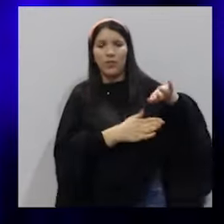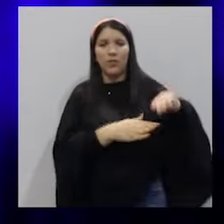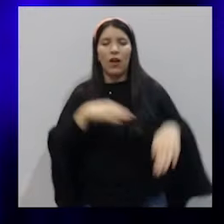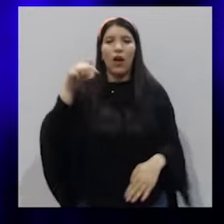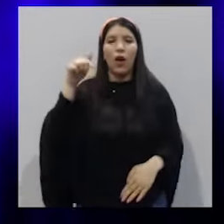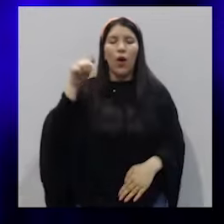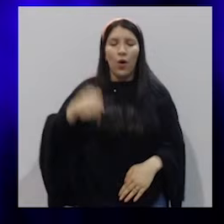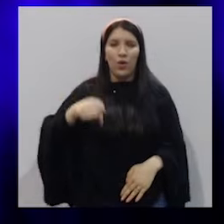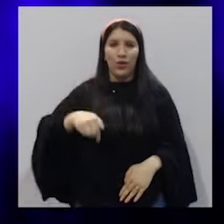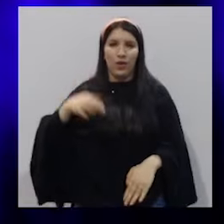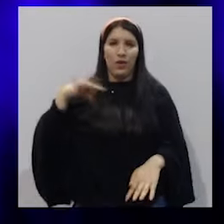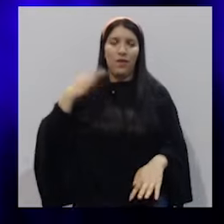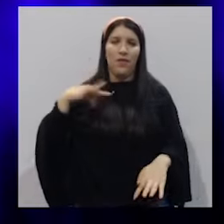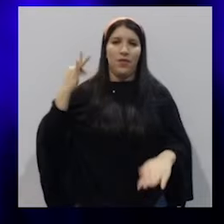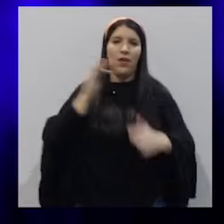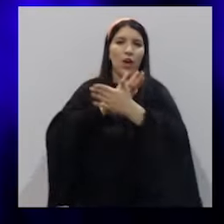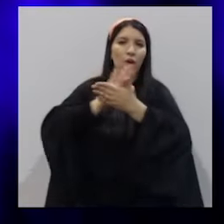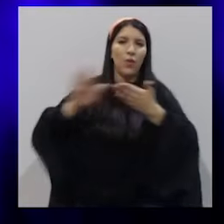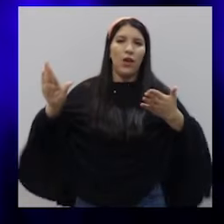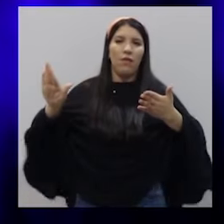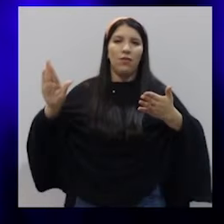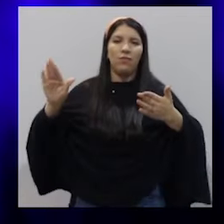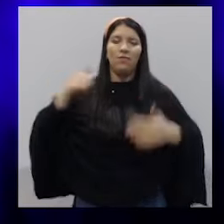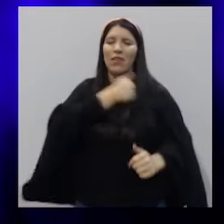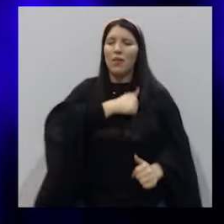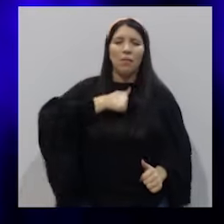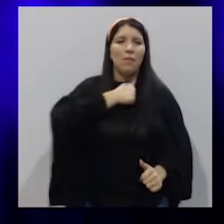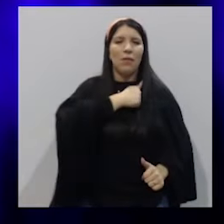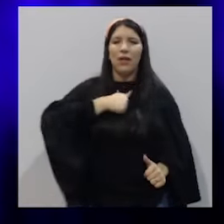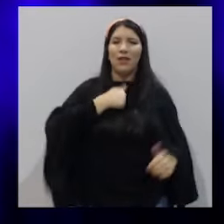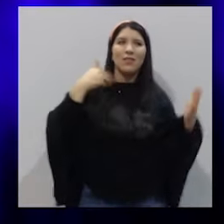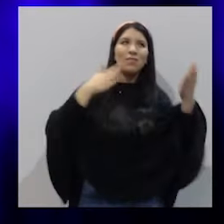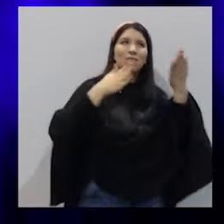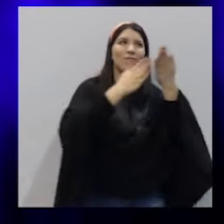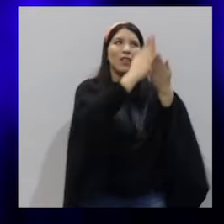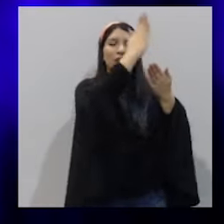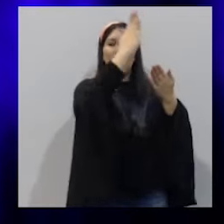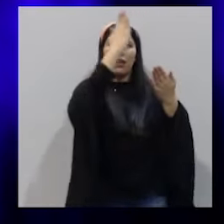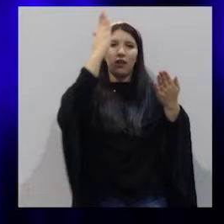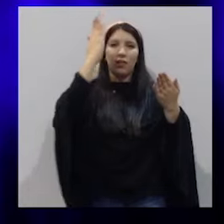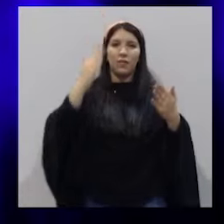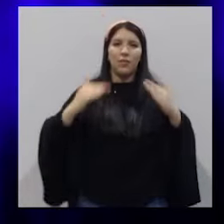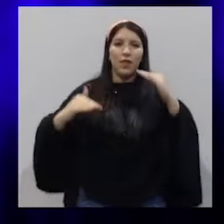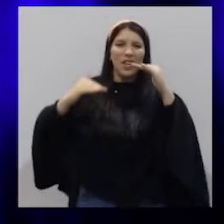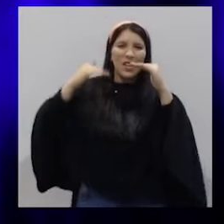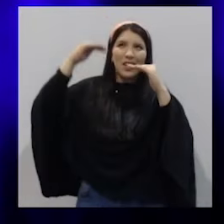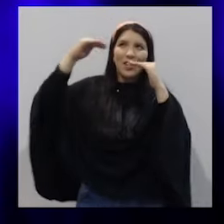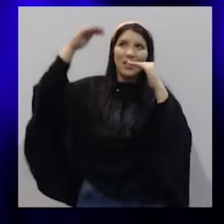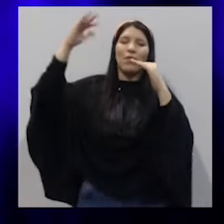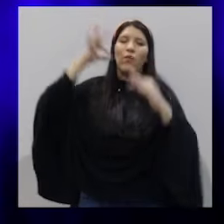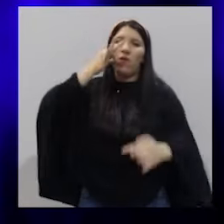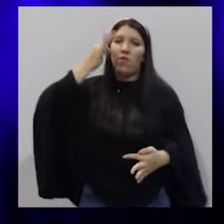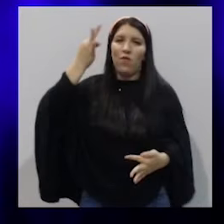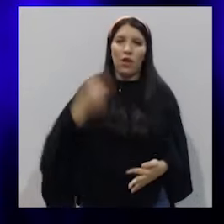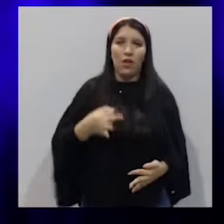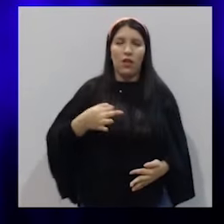orientada con propósito y con esperanza eterna crecimiento en verdades en las verdades